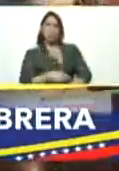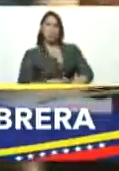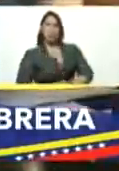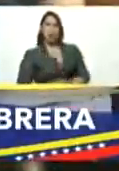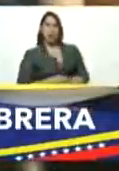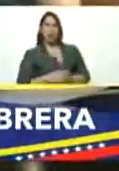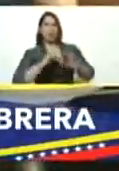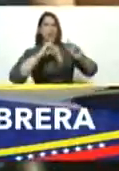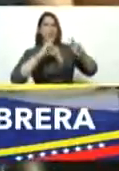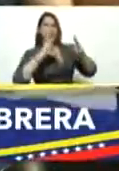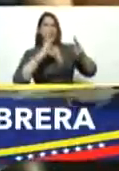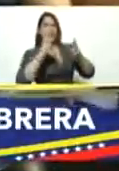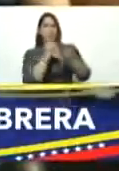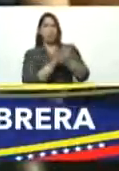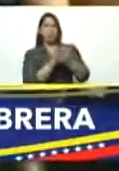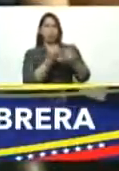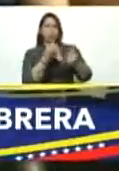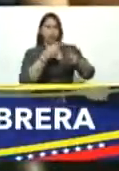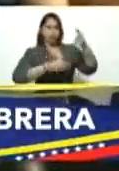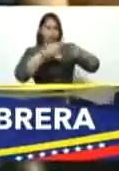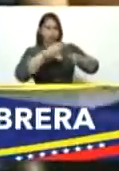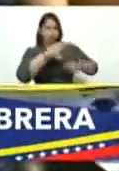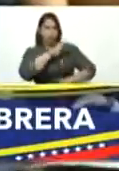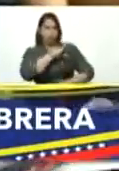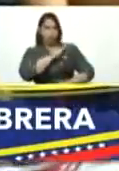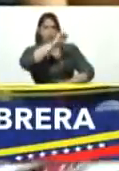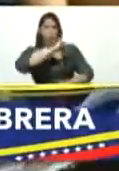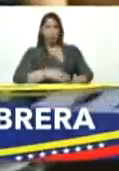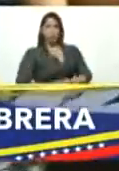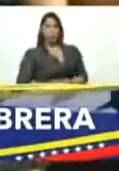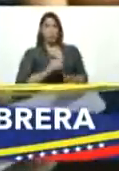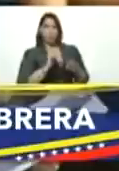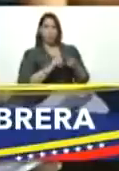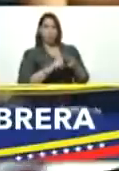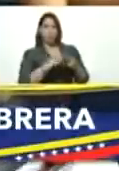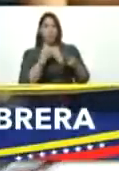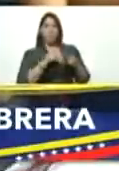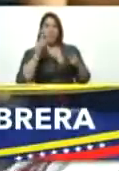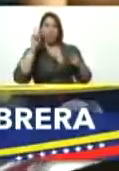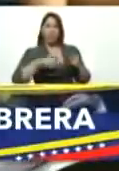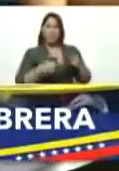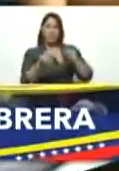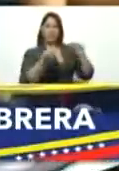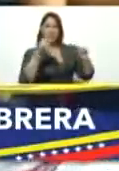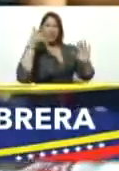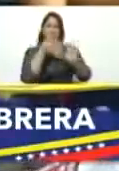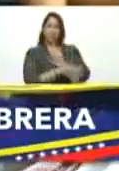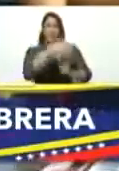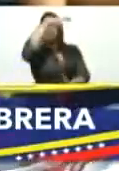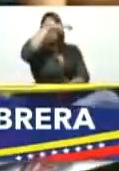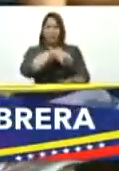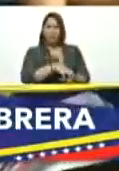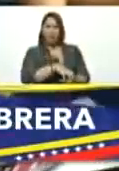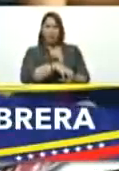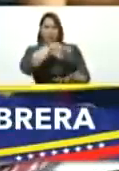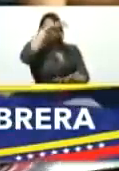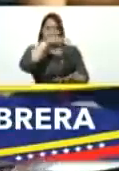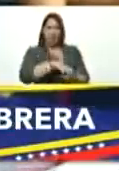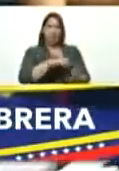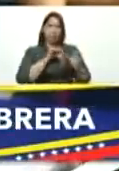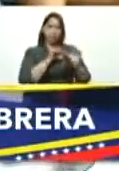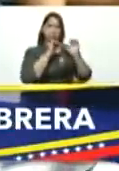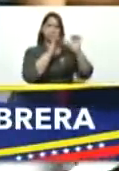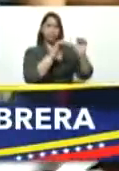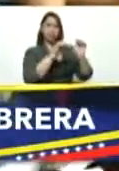económica la construcción del socialismo pero también el debate sobre el estado un estado que sigue siendo